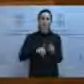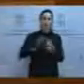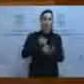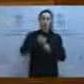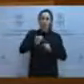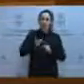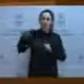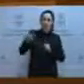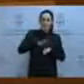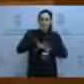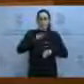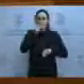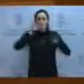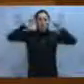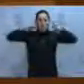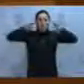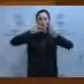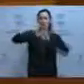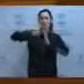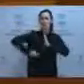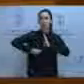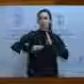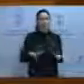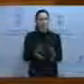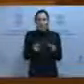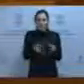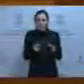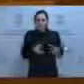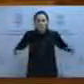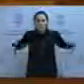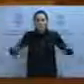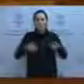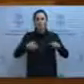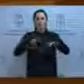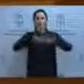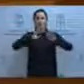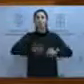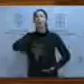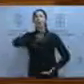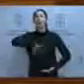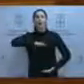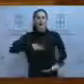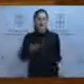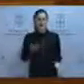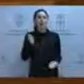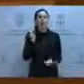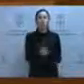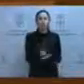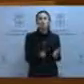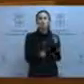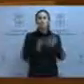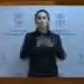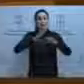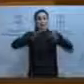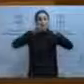y que tengan adecuada formación, no tenemos la ambición colectiva de ser capaces de apostar por lo que